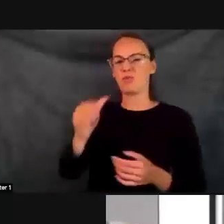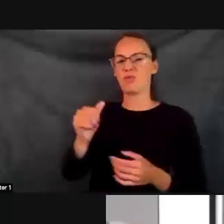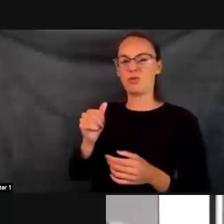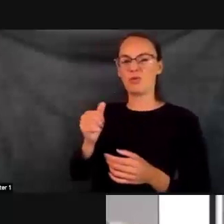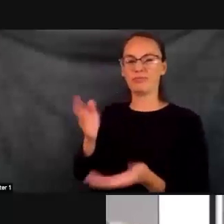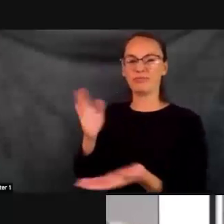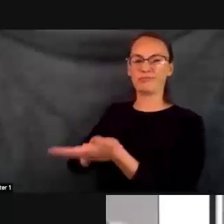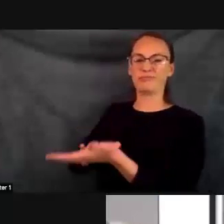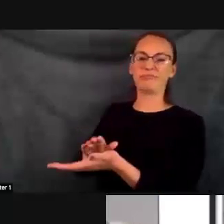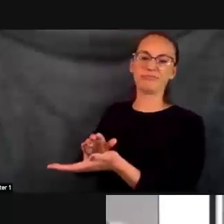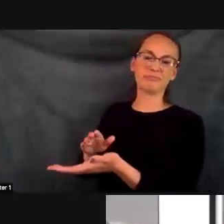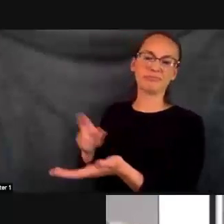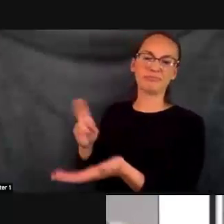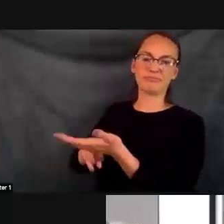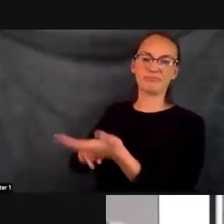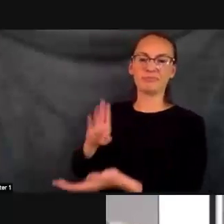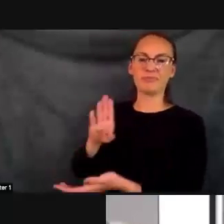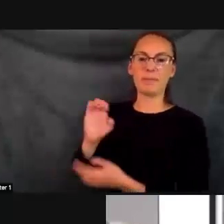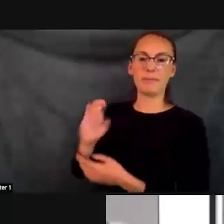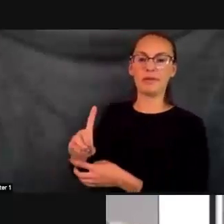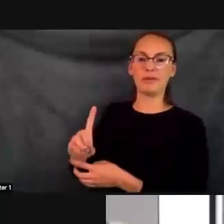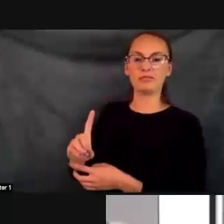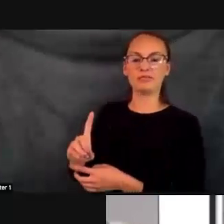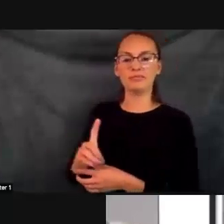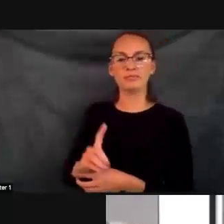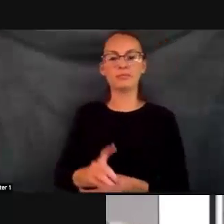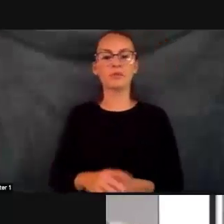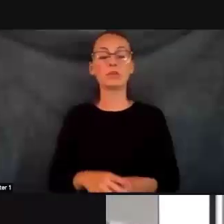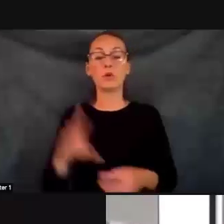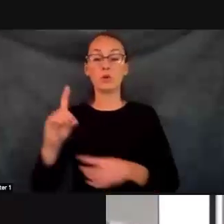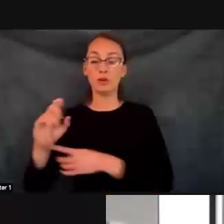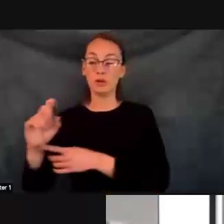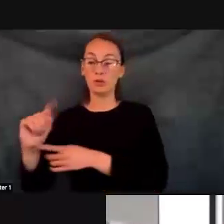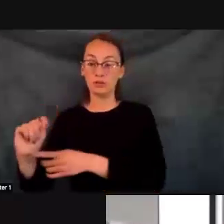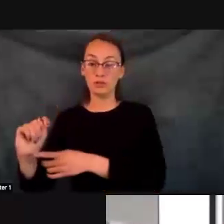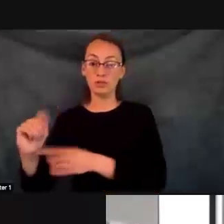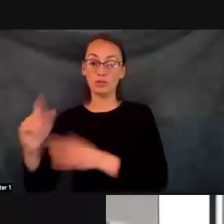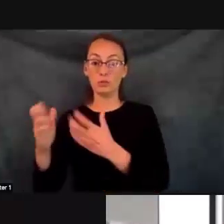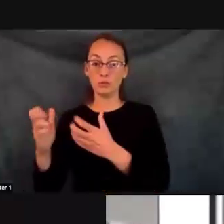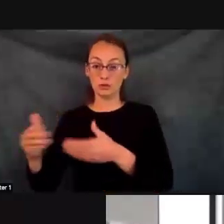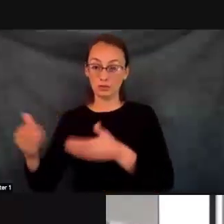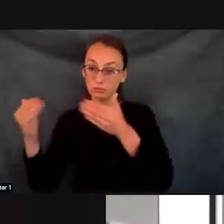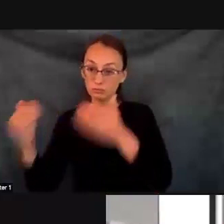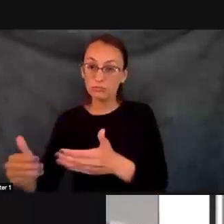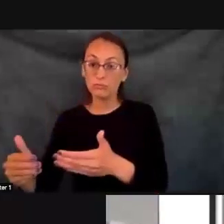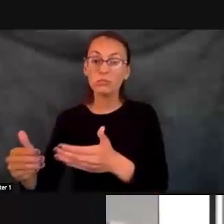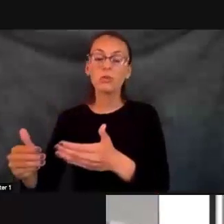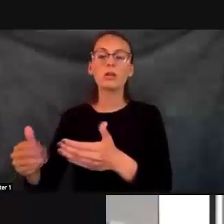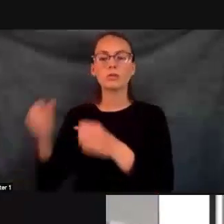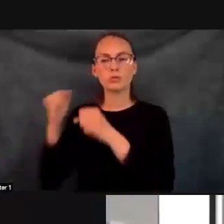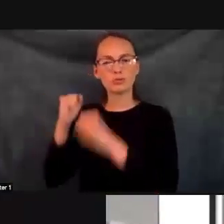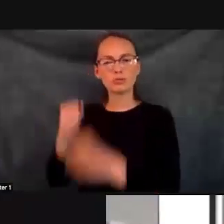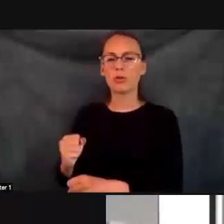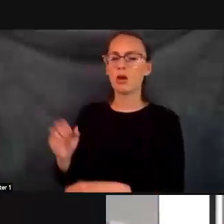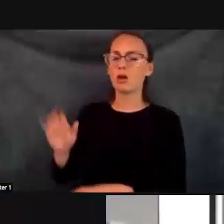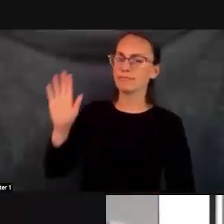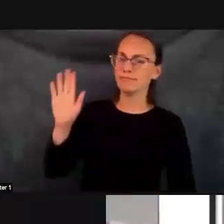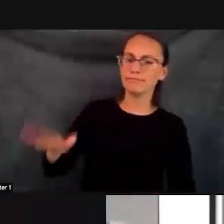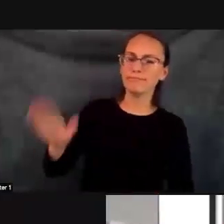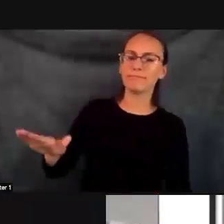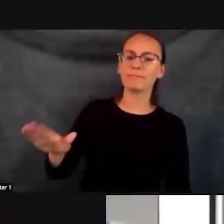contratos porque no pueden poner sus trabajadores en esos contratos. Entonces, para mover o adelantar ese